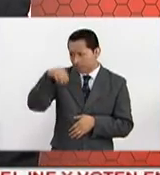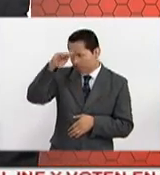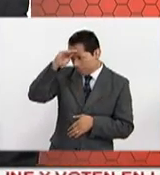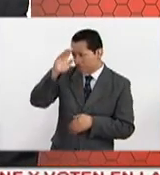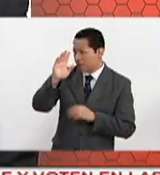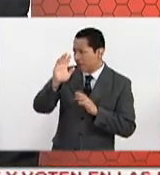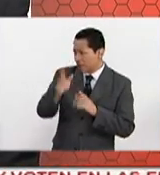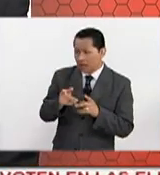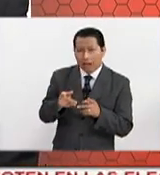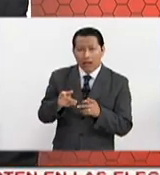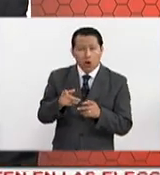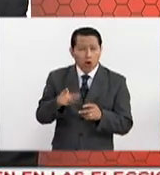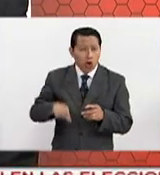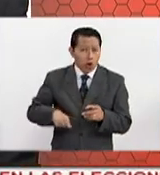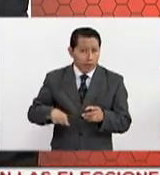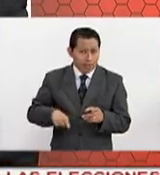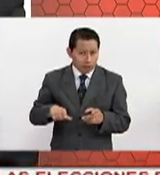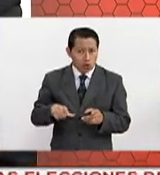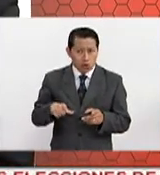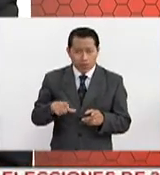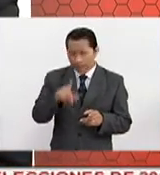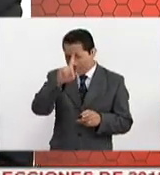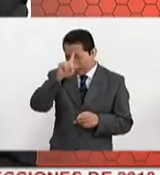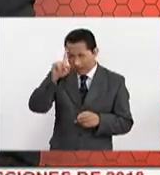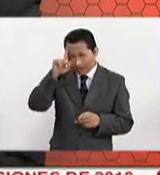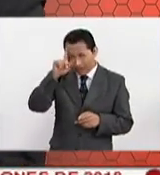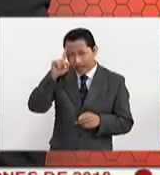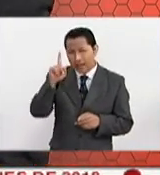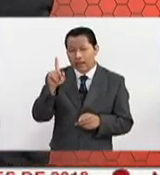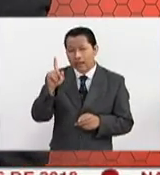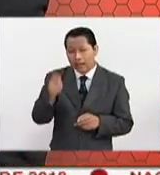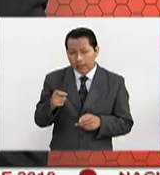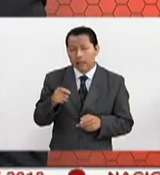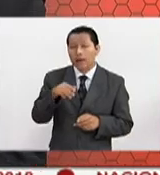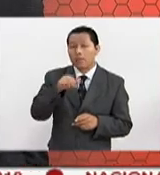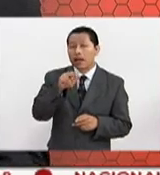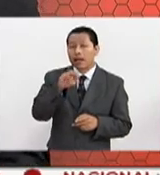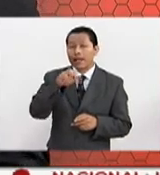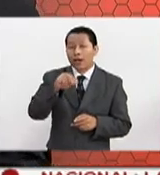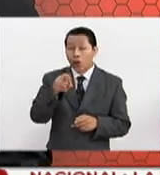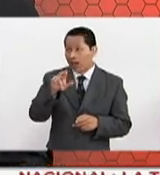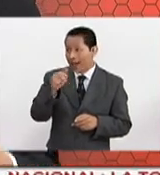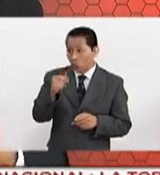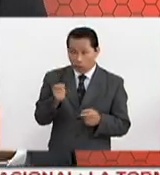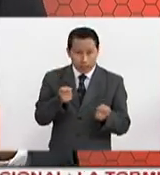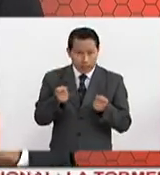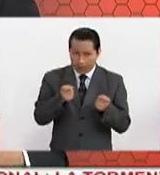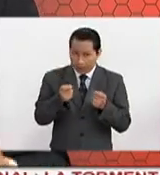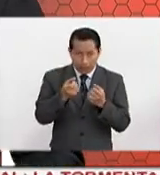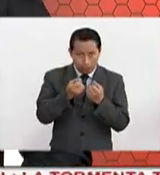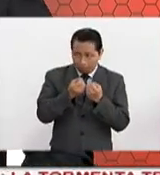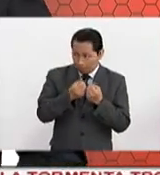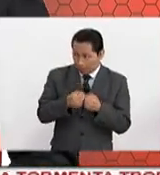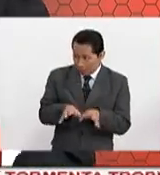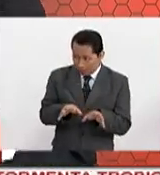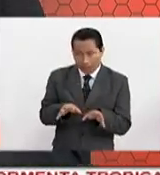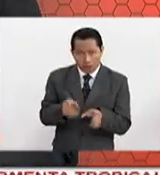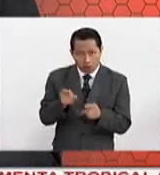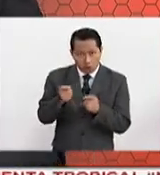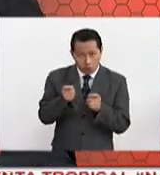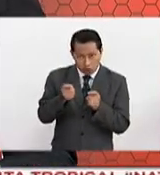de control al gobierno de Madrid, al gobierno, en este caso de Mariano Rajoy, las cosas de Cataluña, o